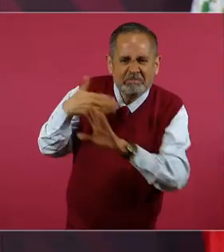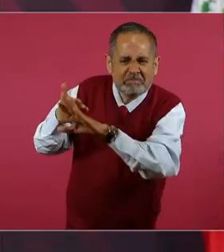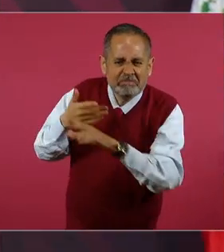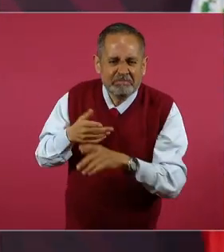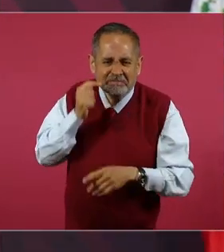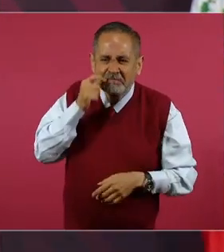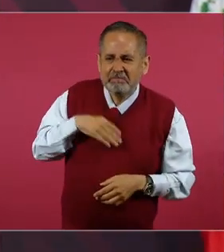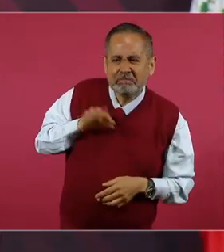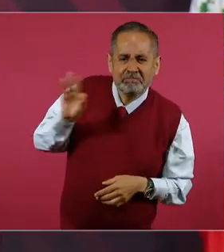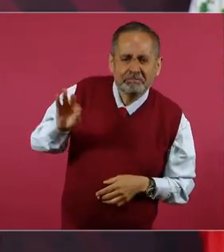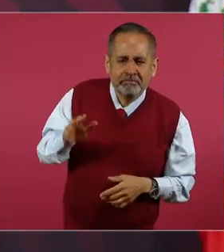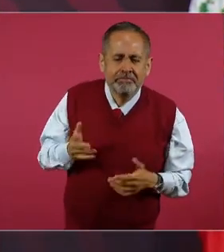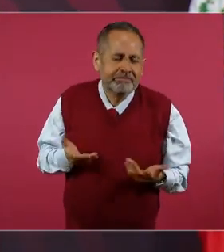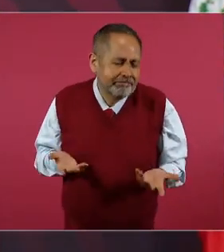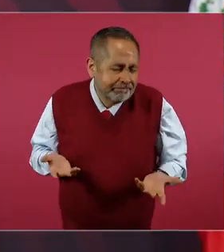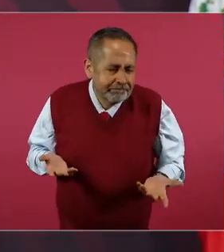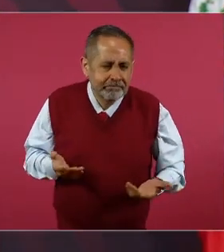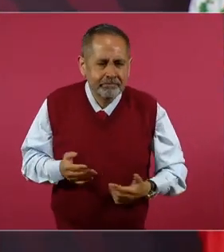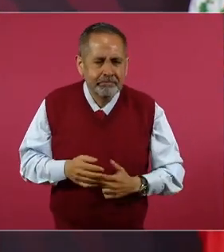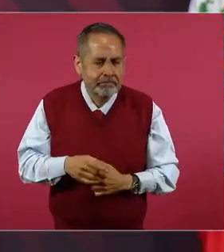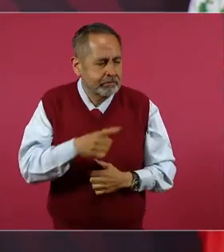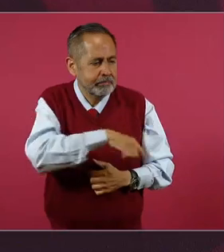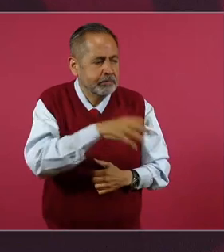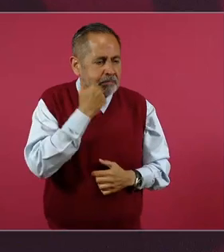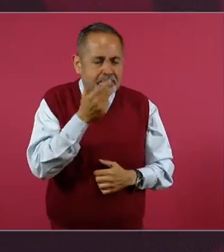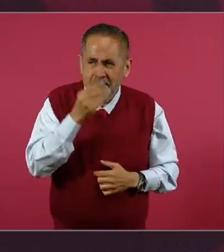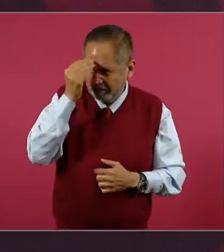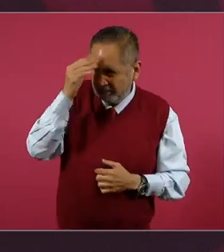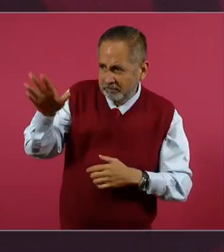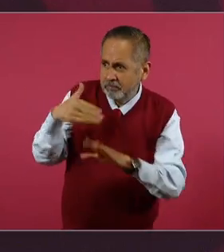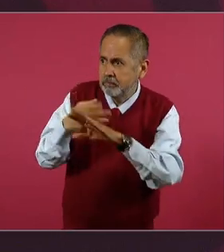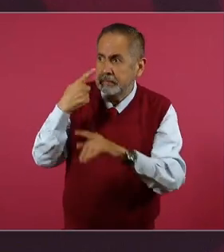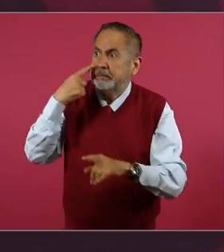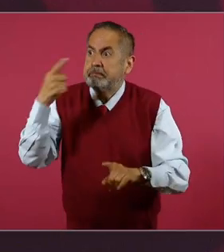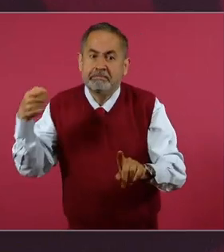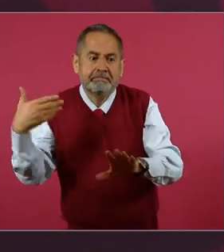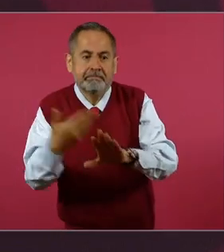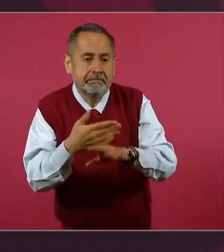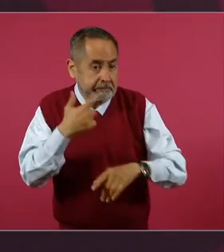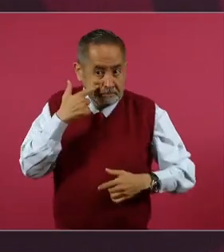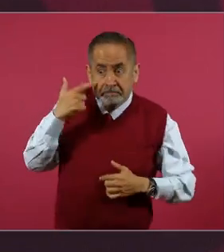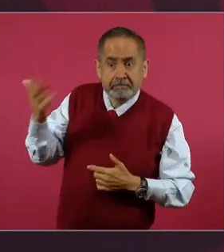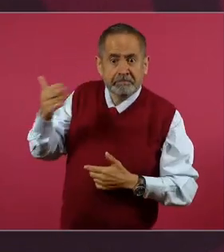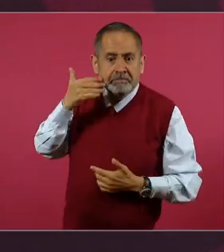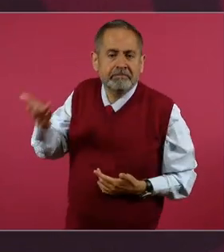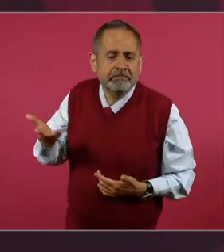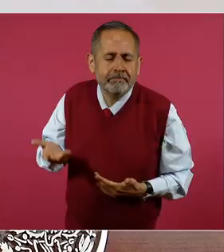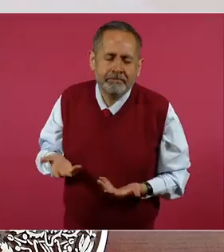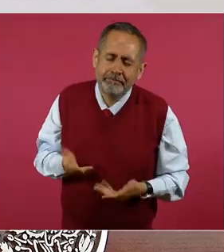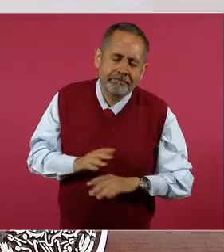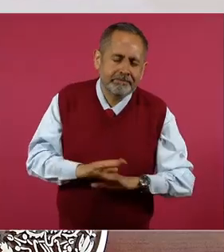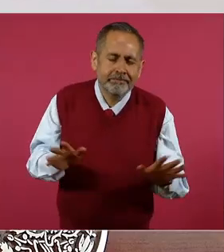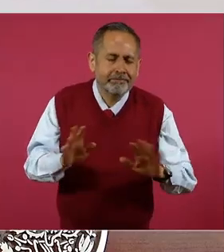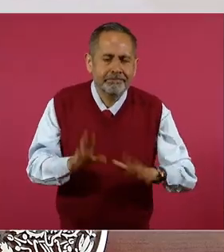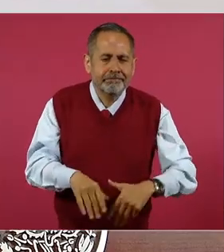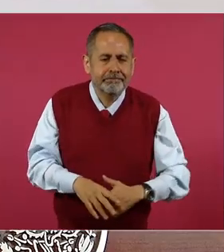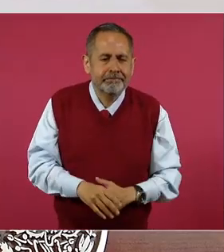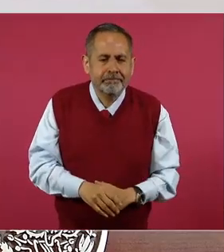que quisieran hacernos daño. O sea,